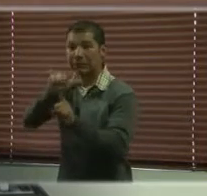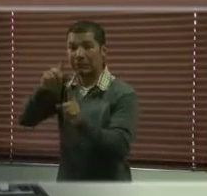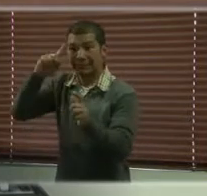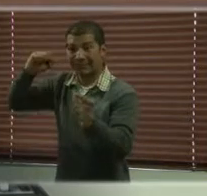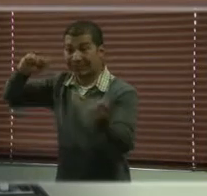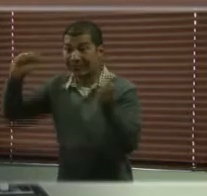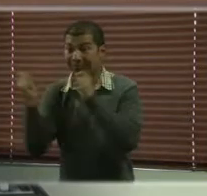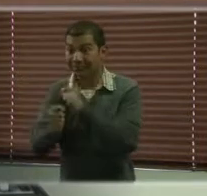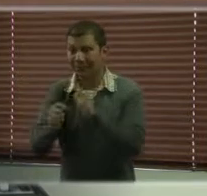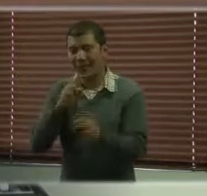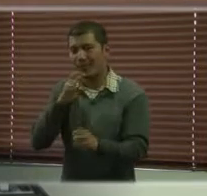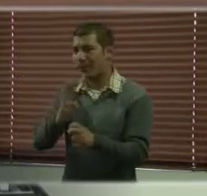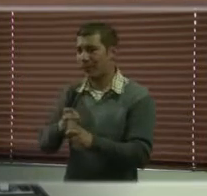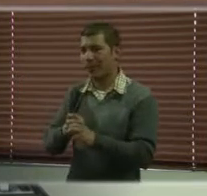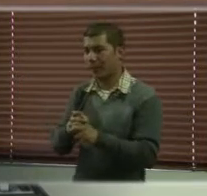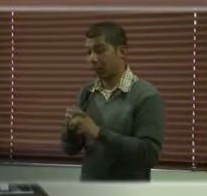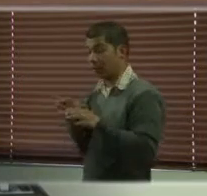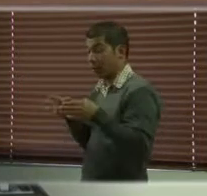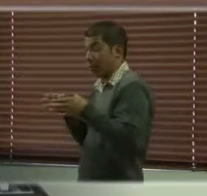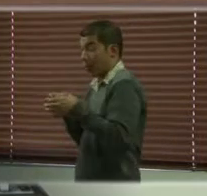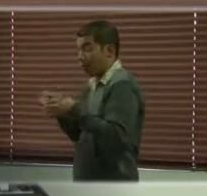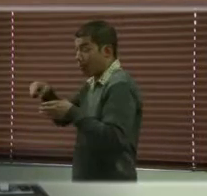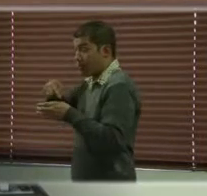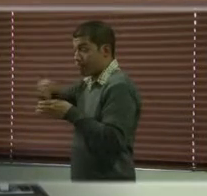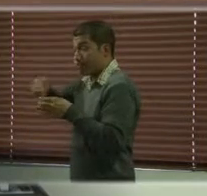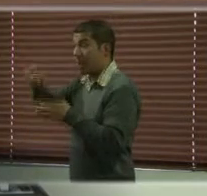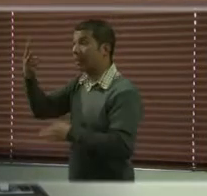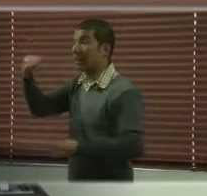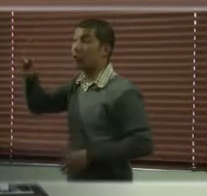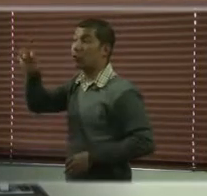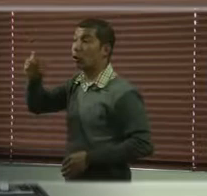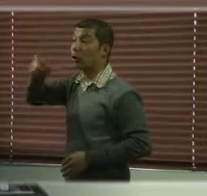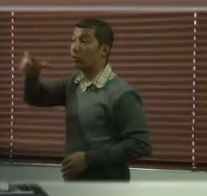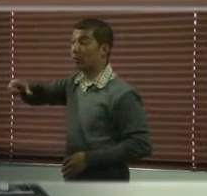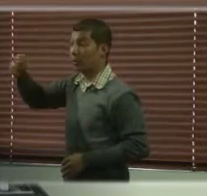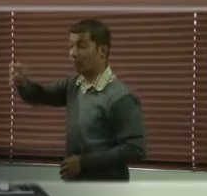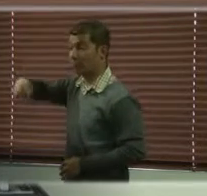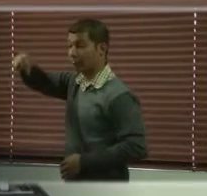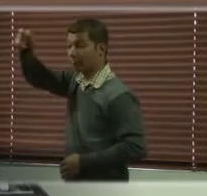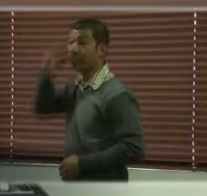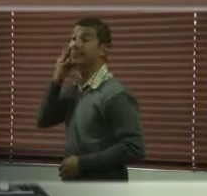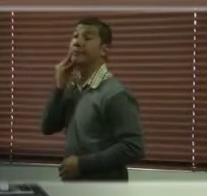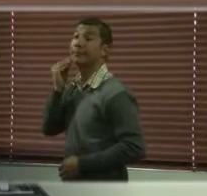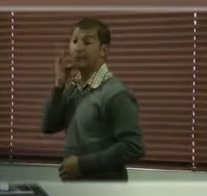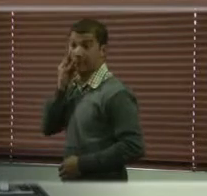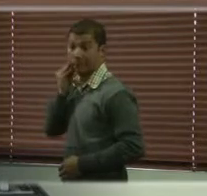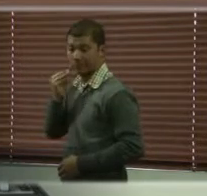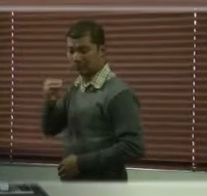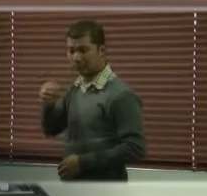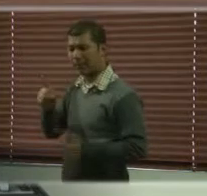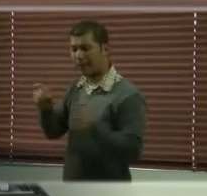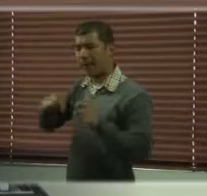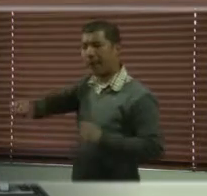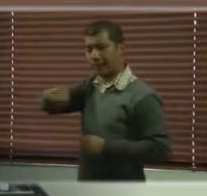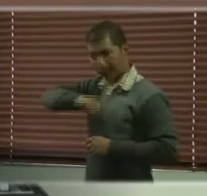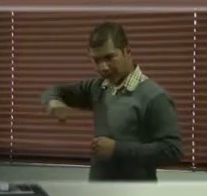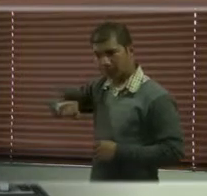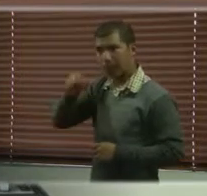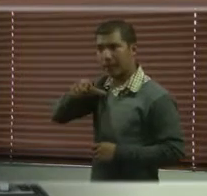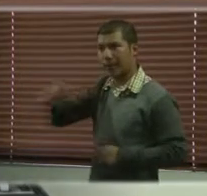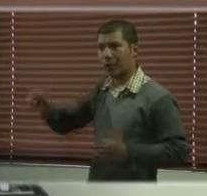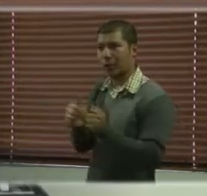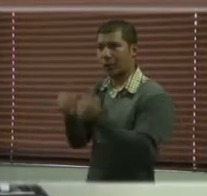y somos dieciocho expertos en el comité nos vean realmente como expertas en sobre Derechos de personas con discapacidad